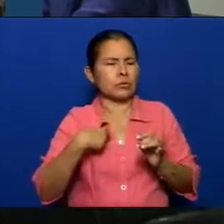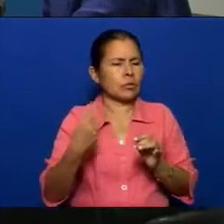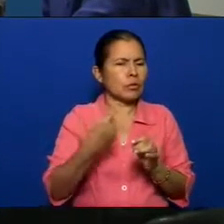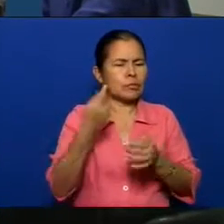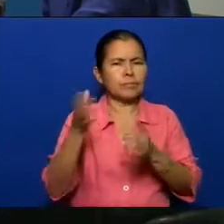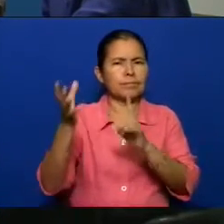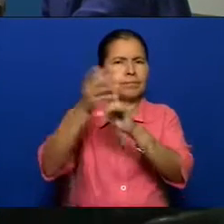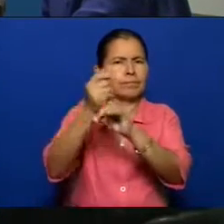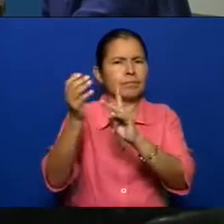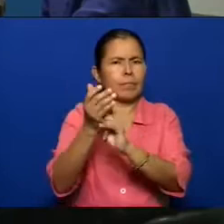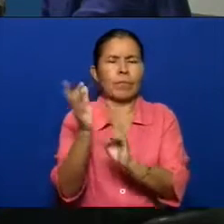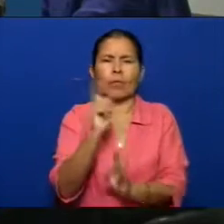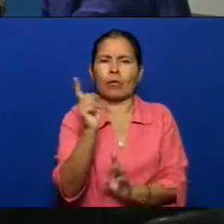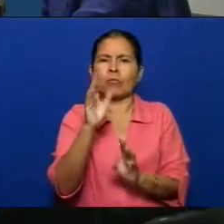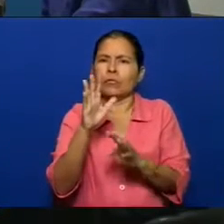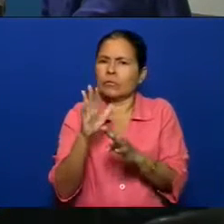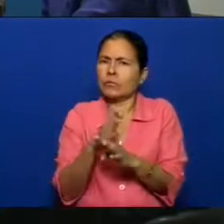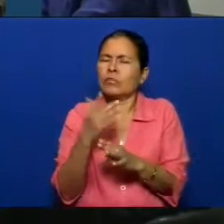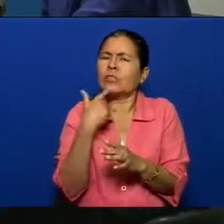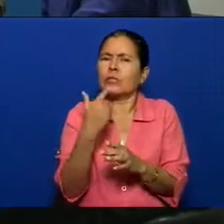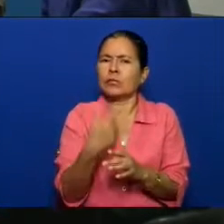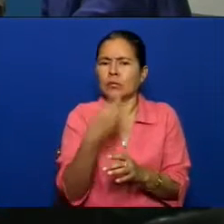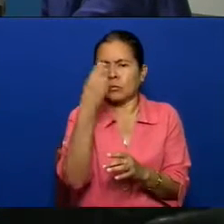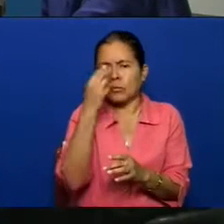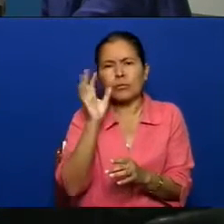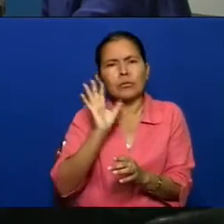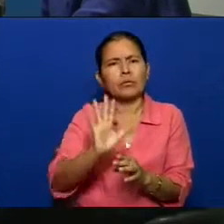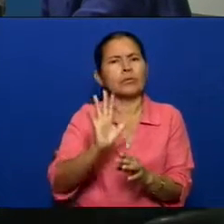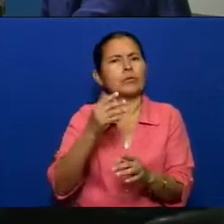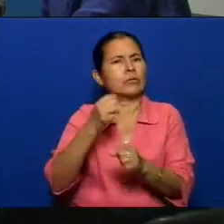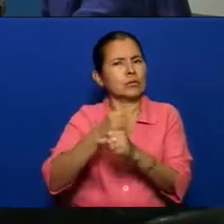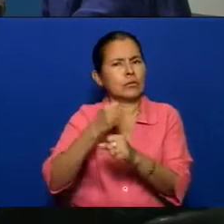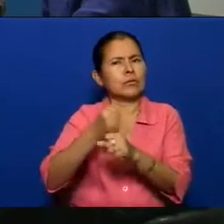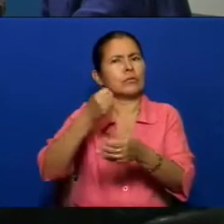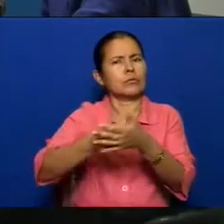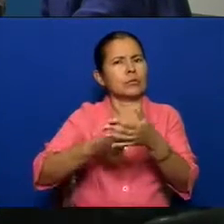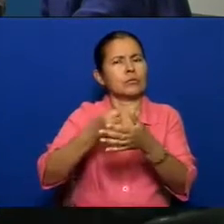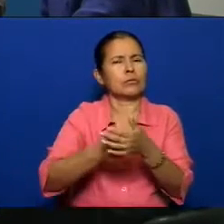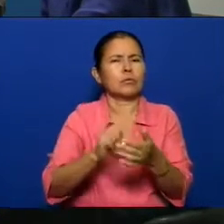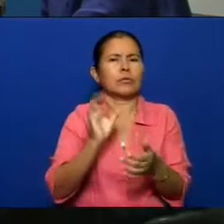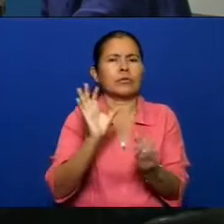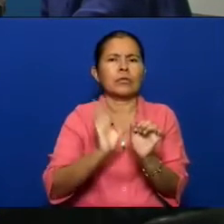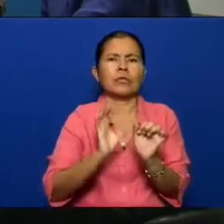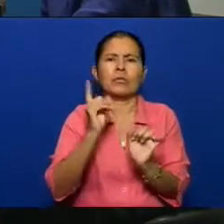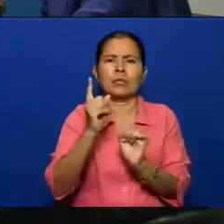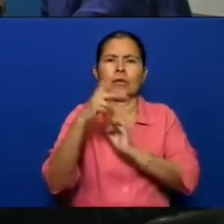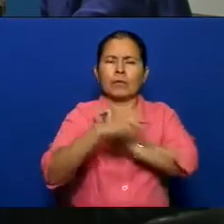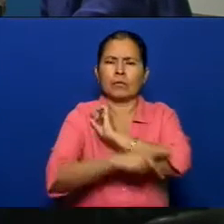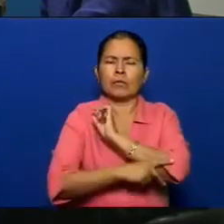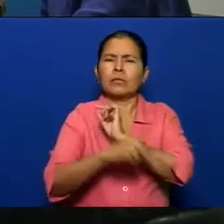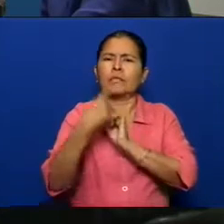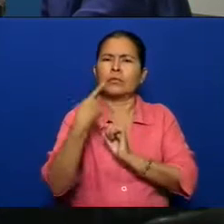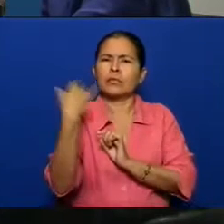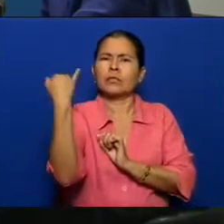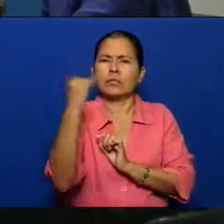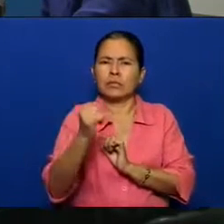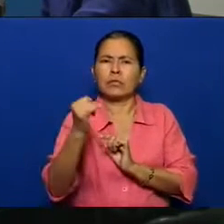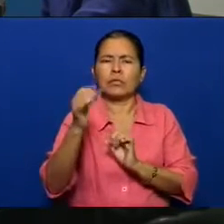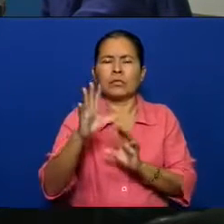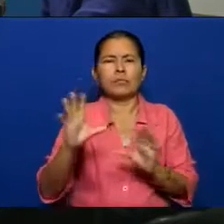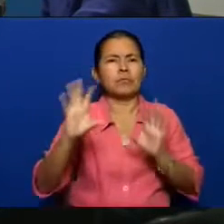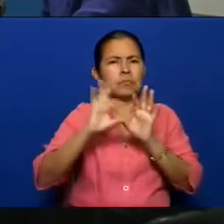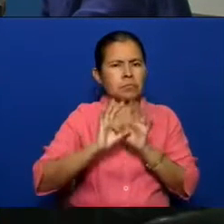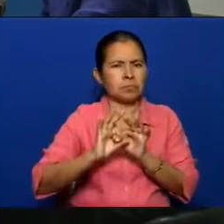logros porque son los países los que logran, pero sí creemos que UNICEF ha tenido un aporte y quisiéramos